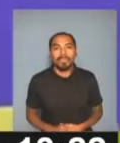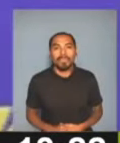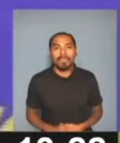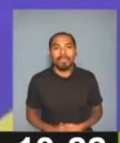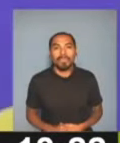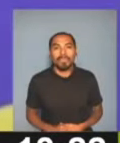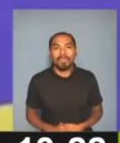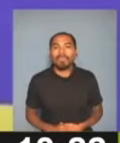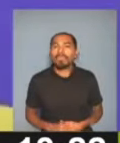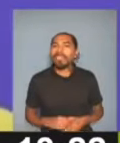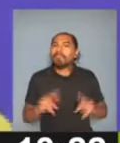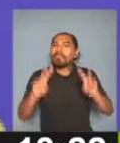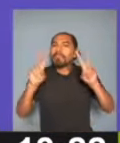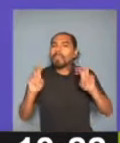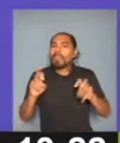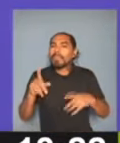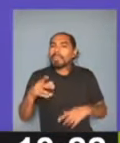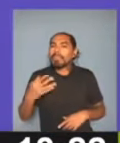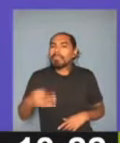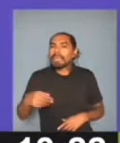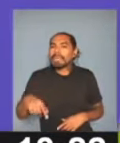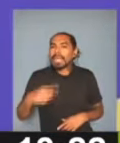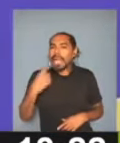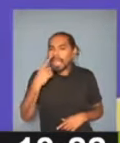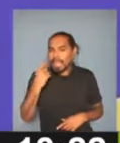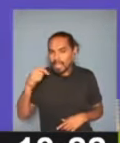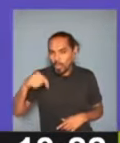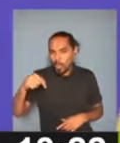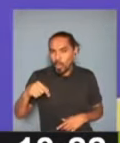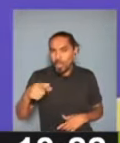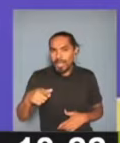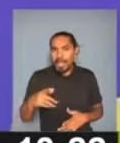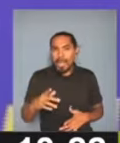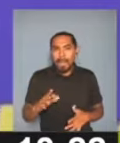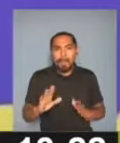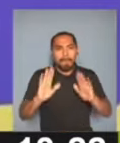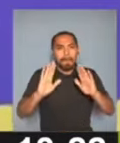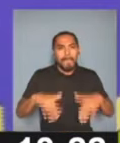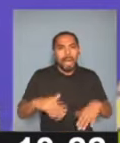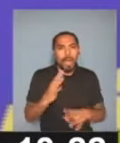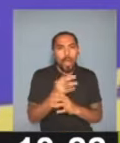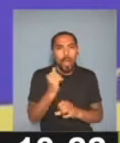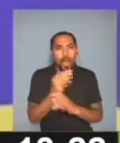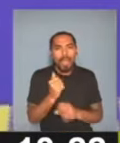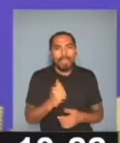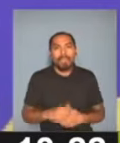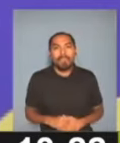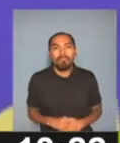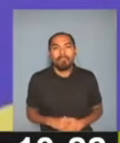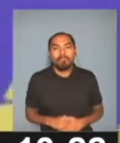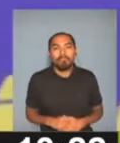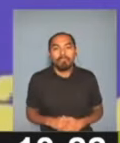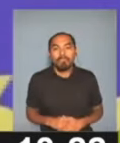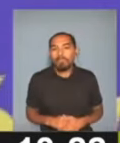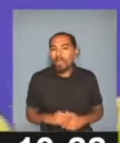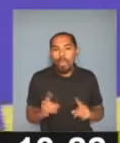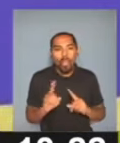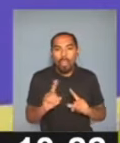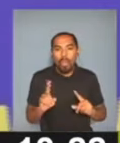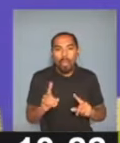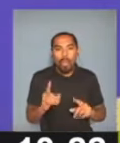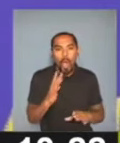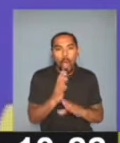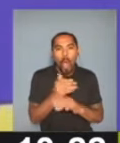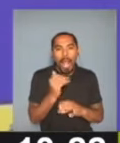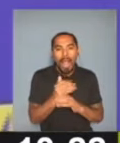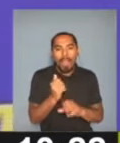Y uno de los temas de la jornada tiene que ver con el paro del transporte urbano de pasajeros. No así el interurbano.